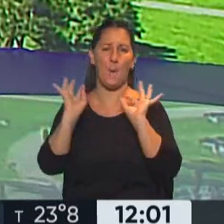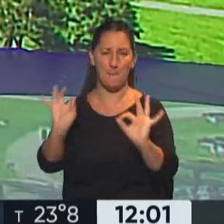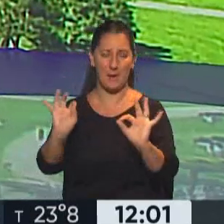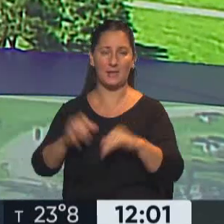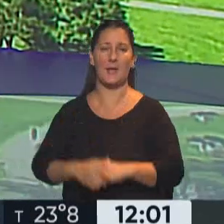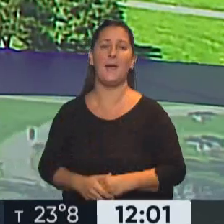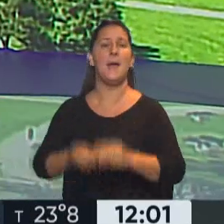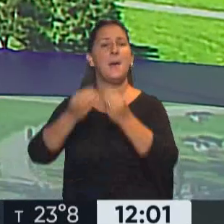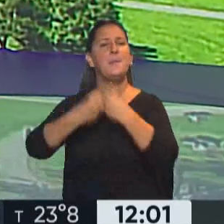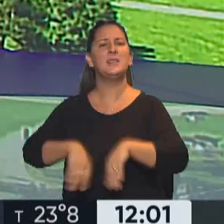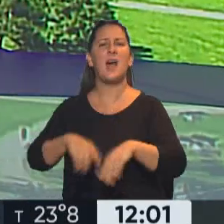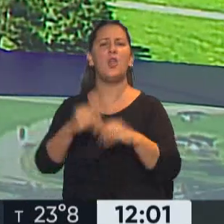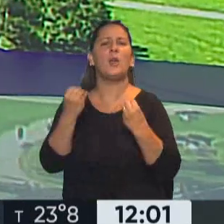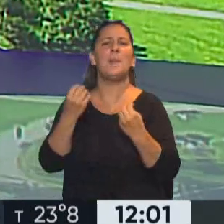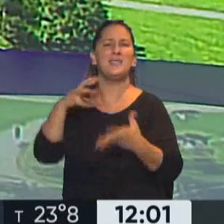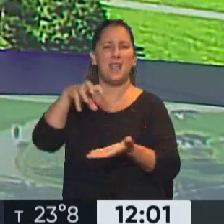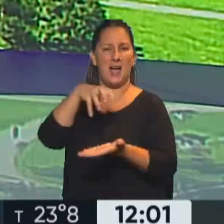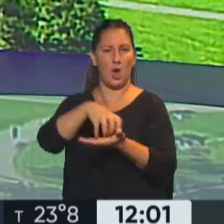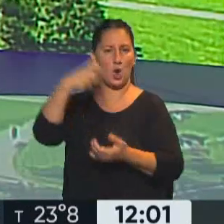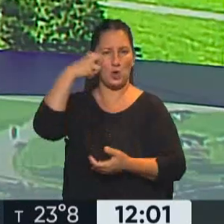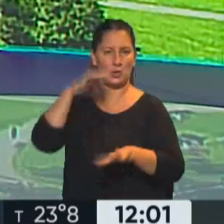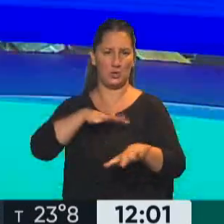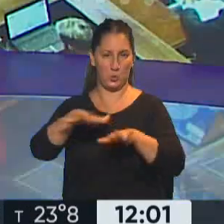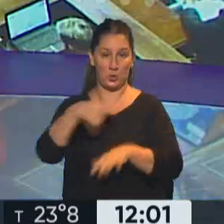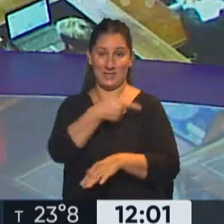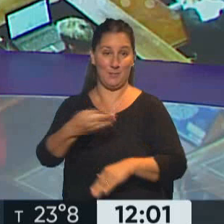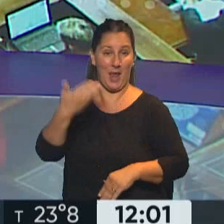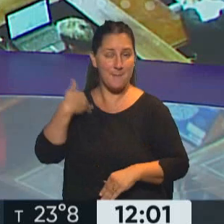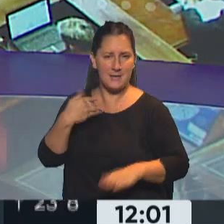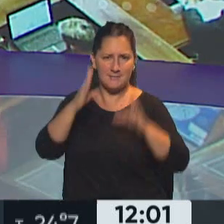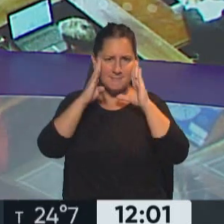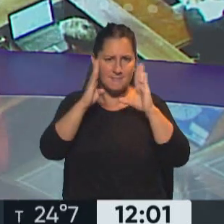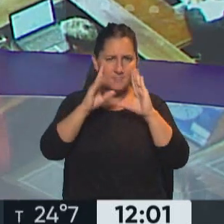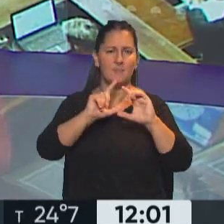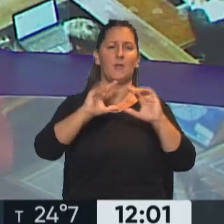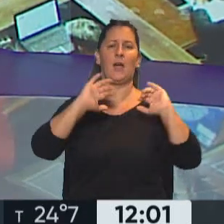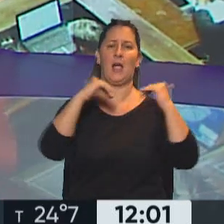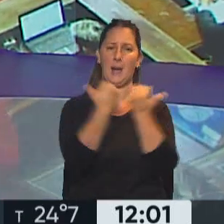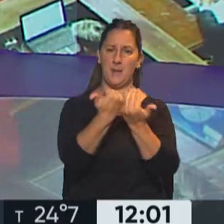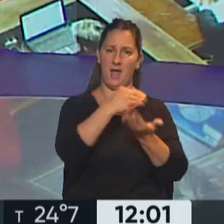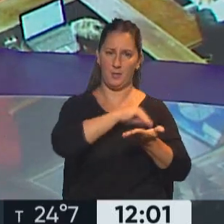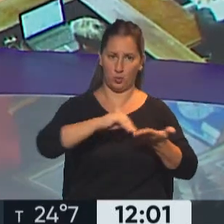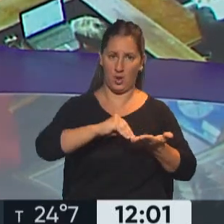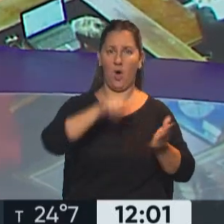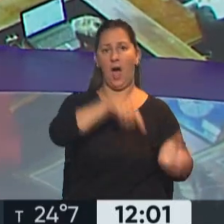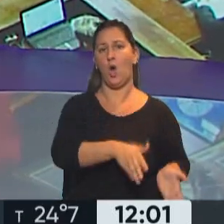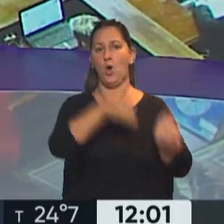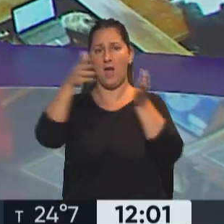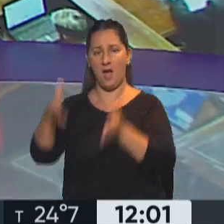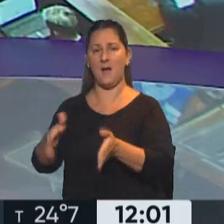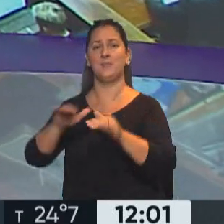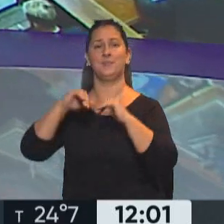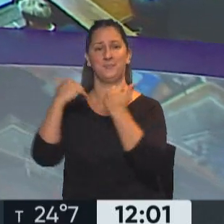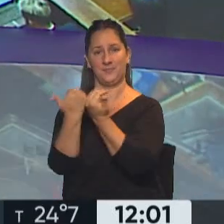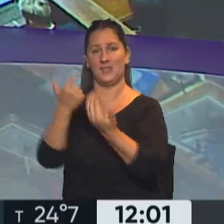empezando por lo que está pasando en el Congreso. La semana pasada toda la atención depositada en la Cámara de Diputados y ahora nos trasladamos con